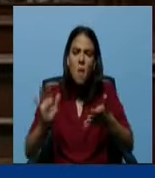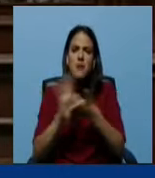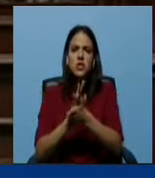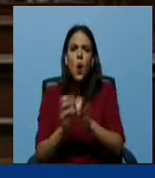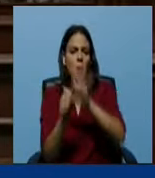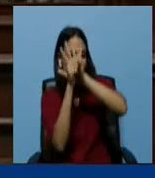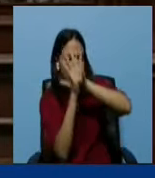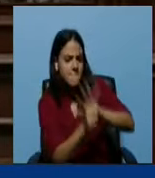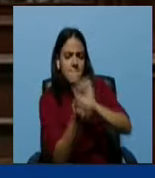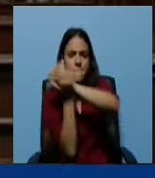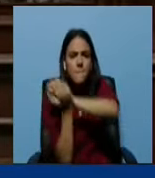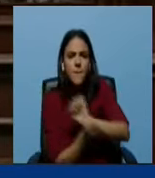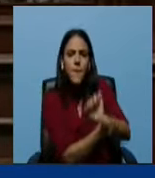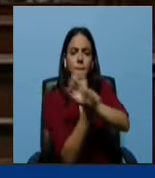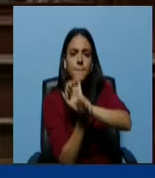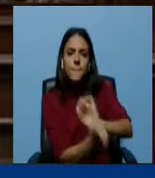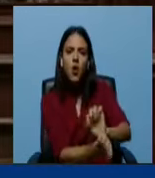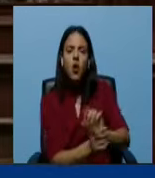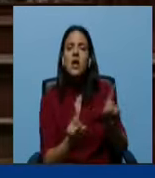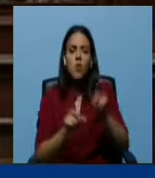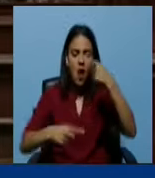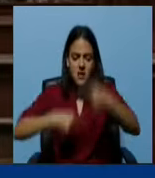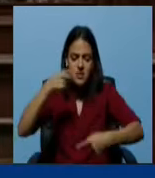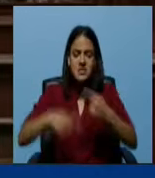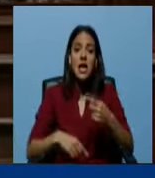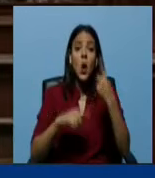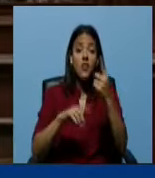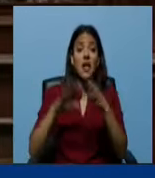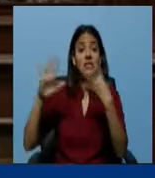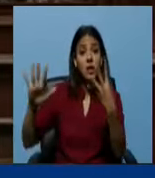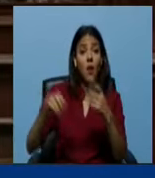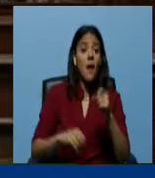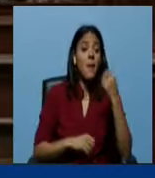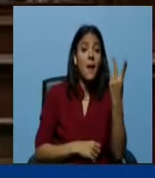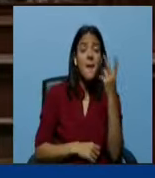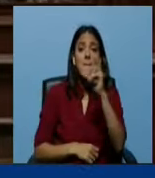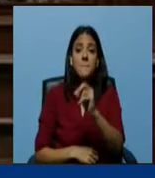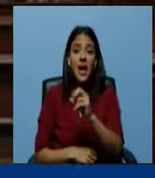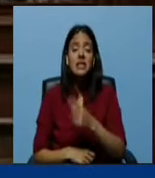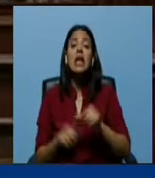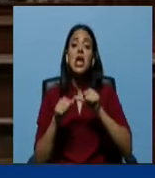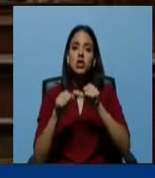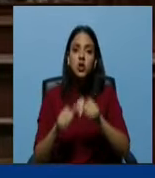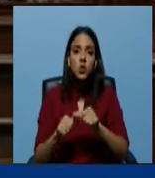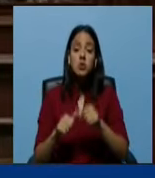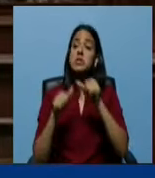que conoció en el siglo XIX, en el siglo XX y que todavía conoce